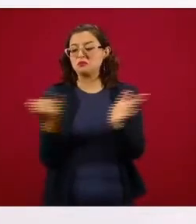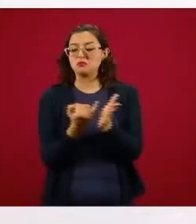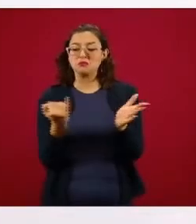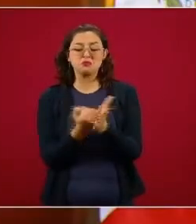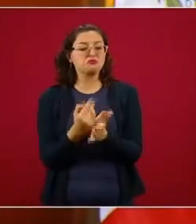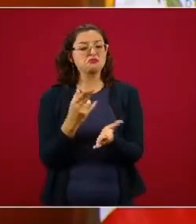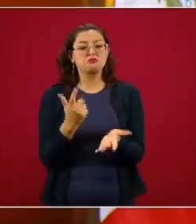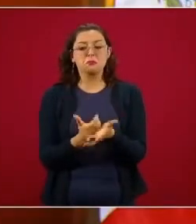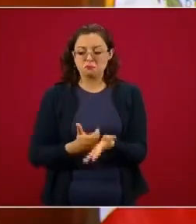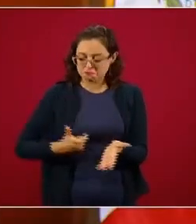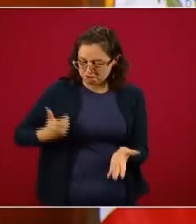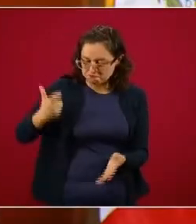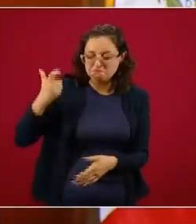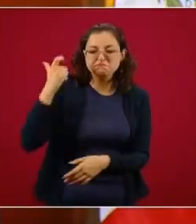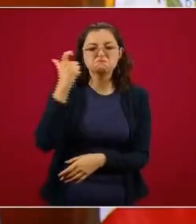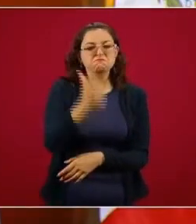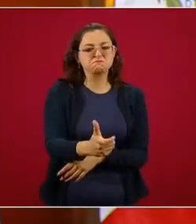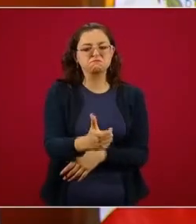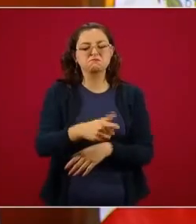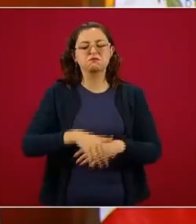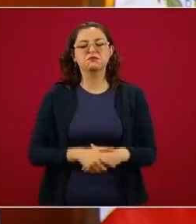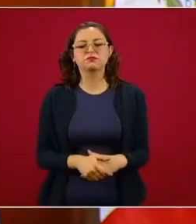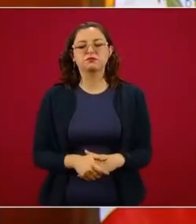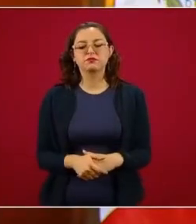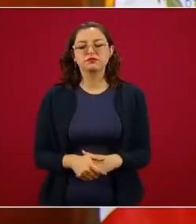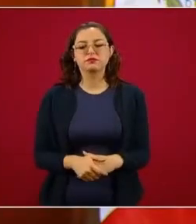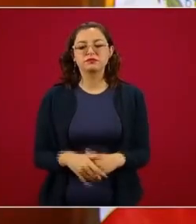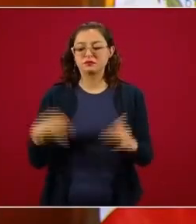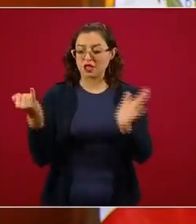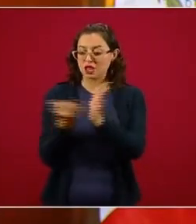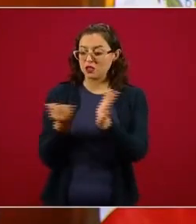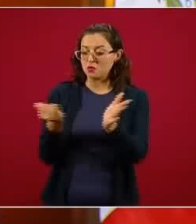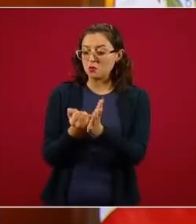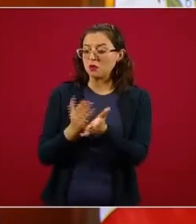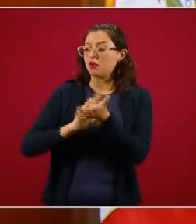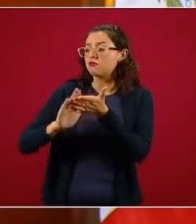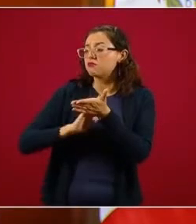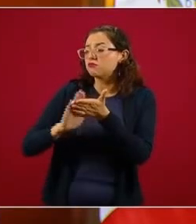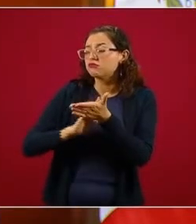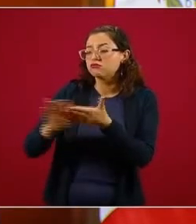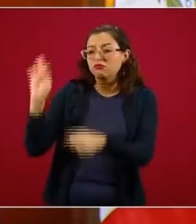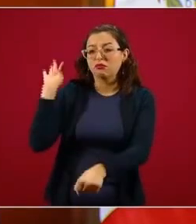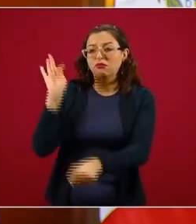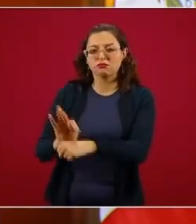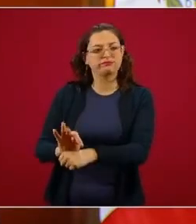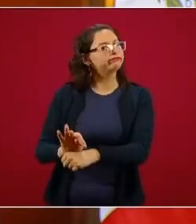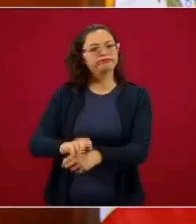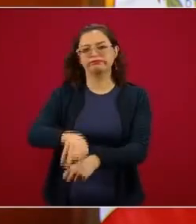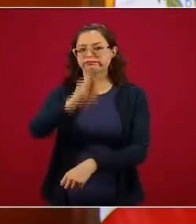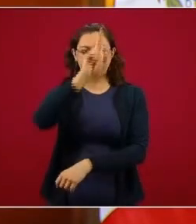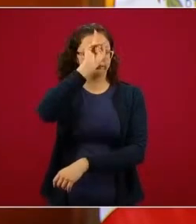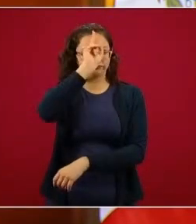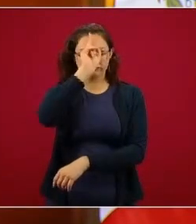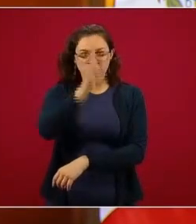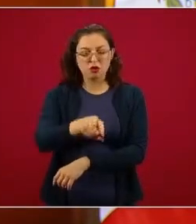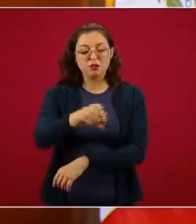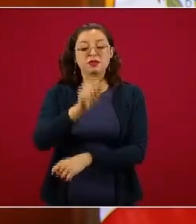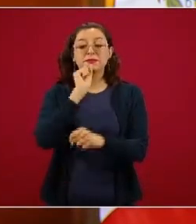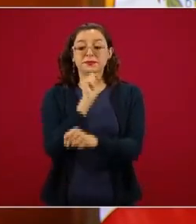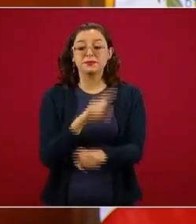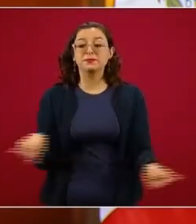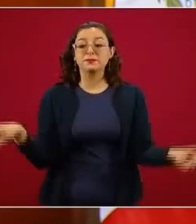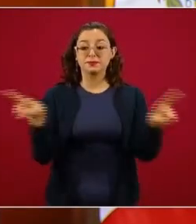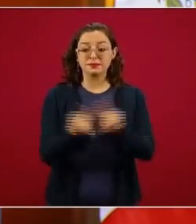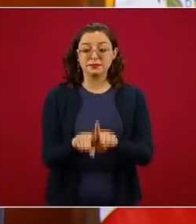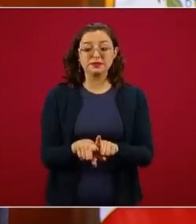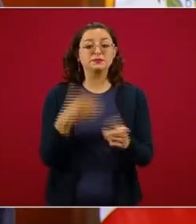pública. Quedó prohibida la condonación de impuestos. Se han presentado denuncias